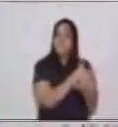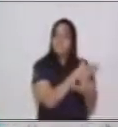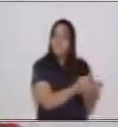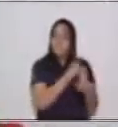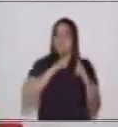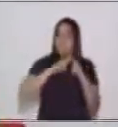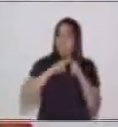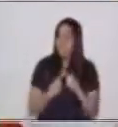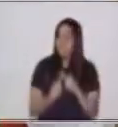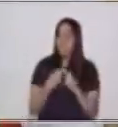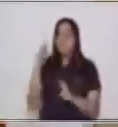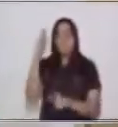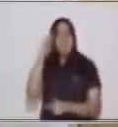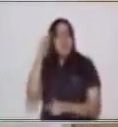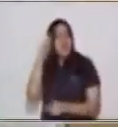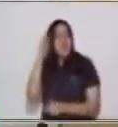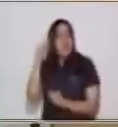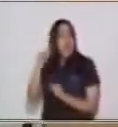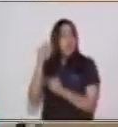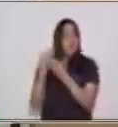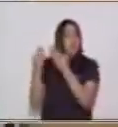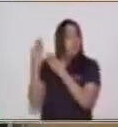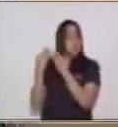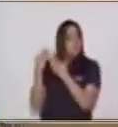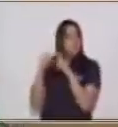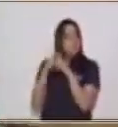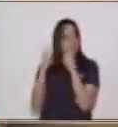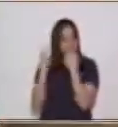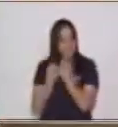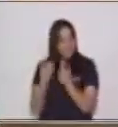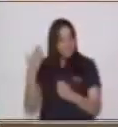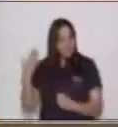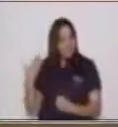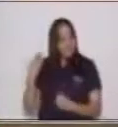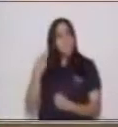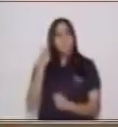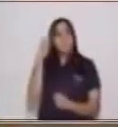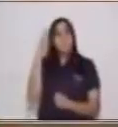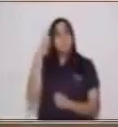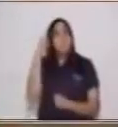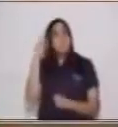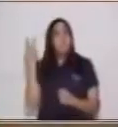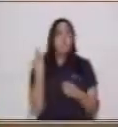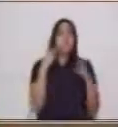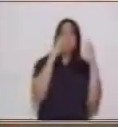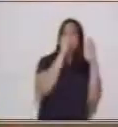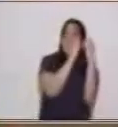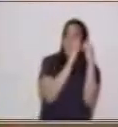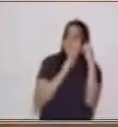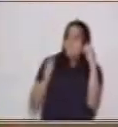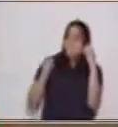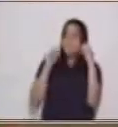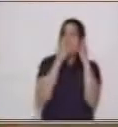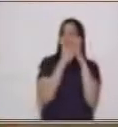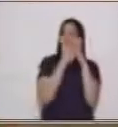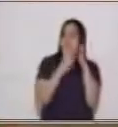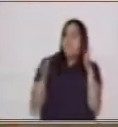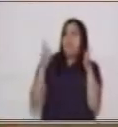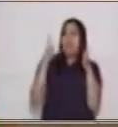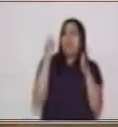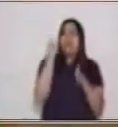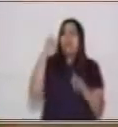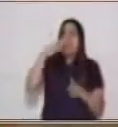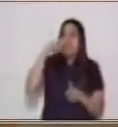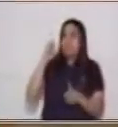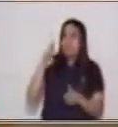comenzar recordando un poquito lo de la sesión anterior que corresponde a la ortografía literal. Y